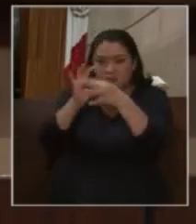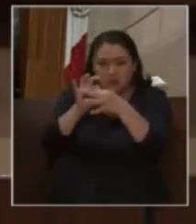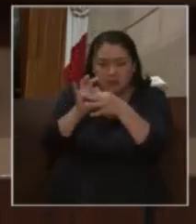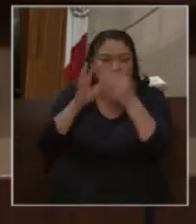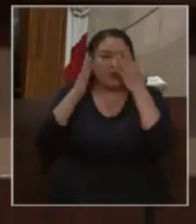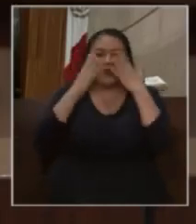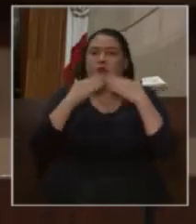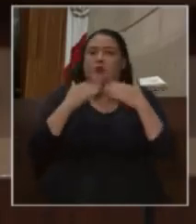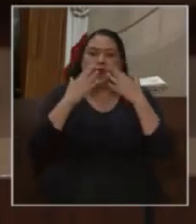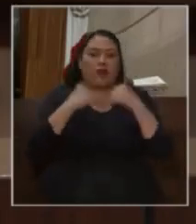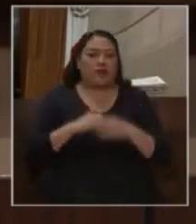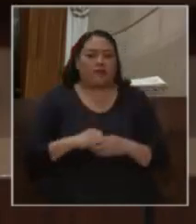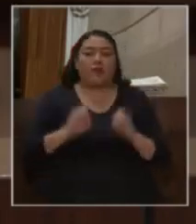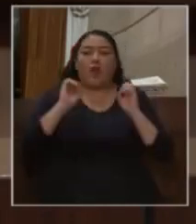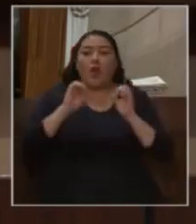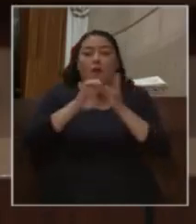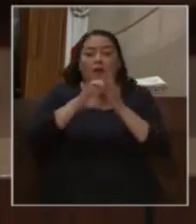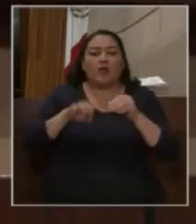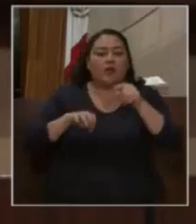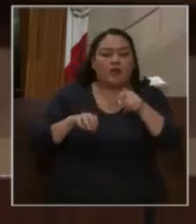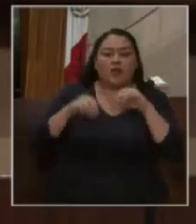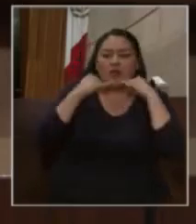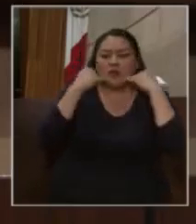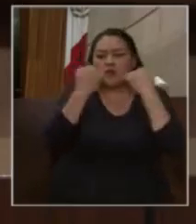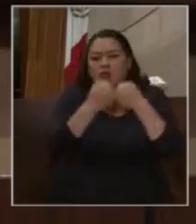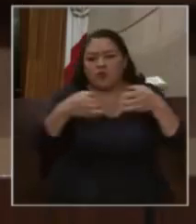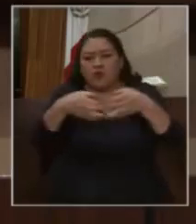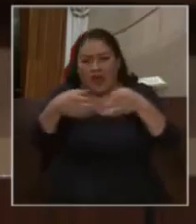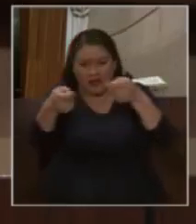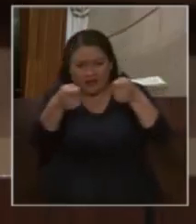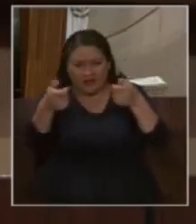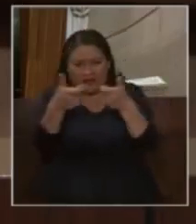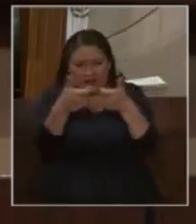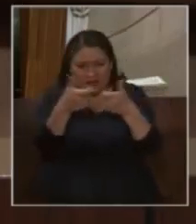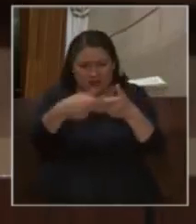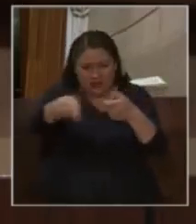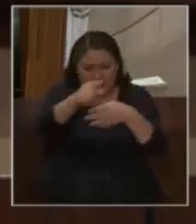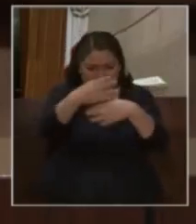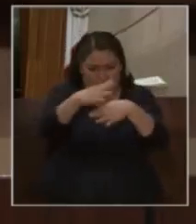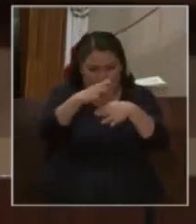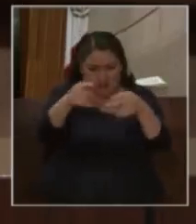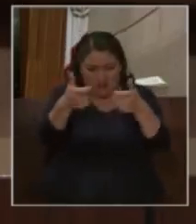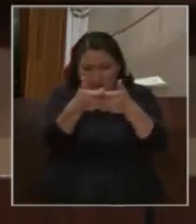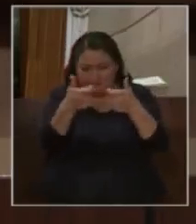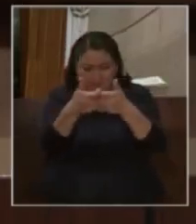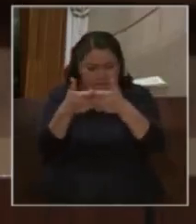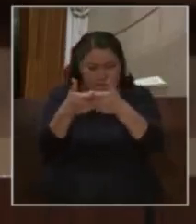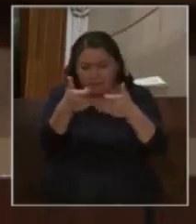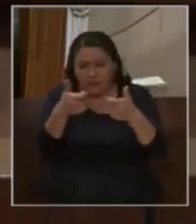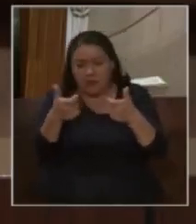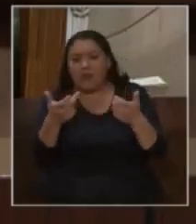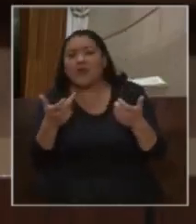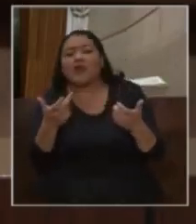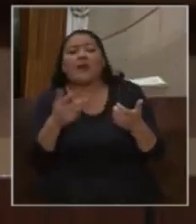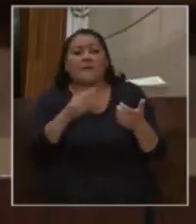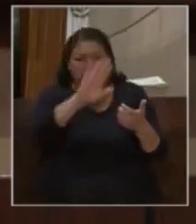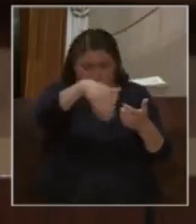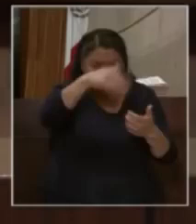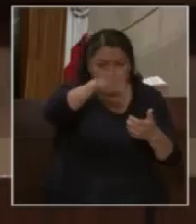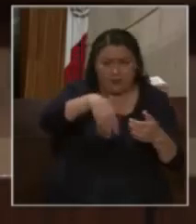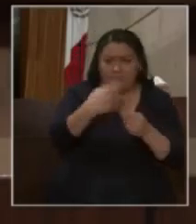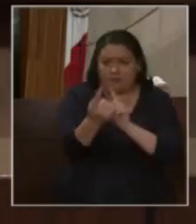que directamente intervinieron en este último, lo que a su parecer habría esclarecido aún más los